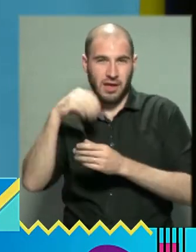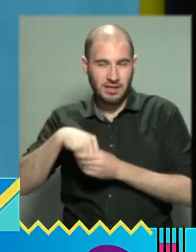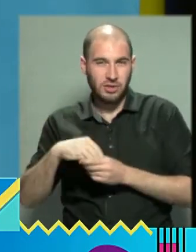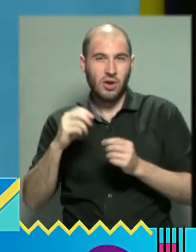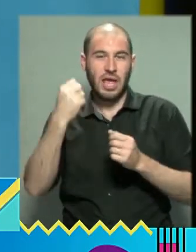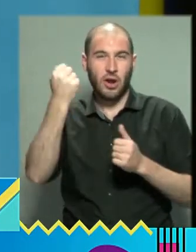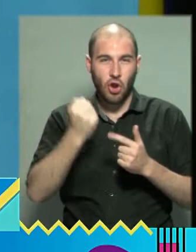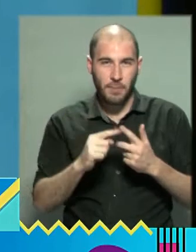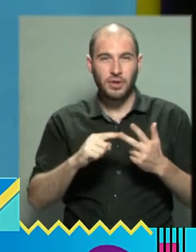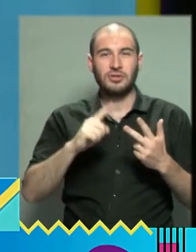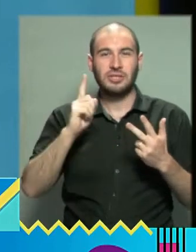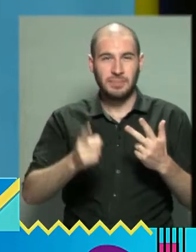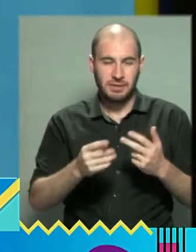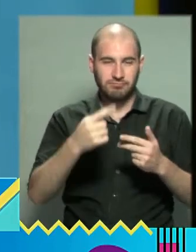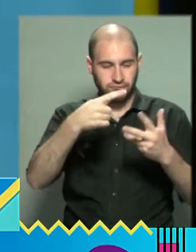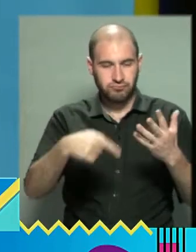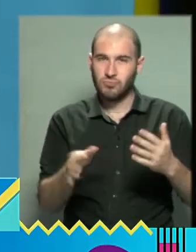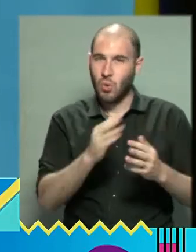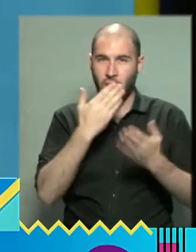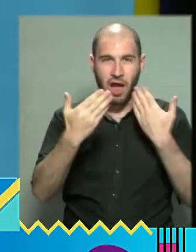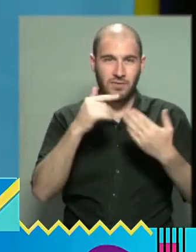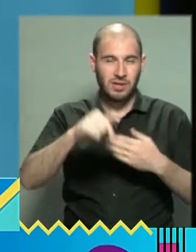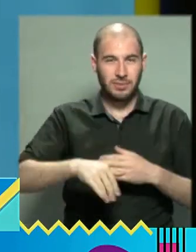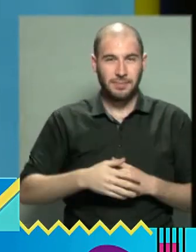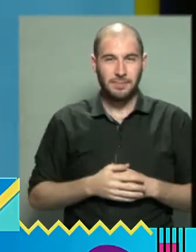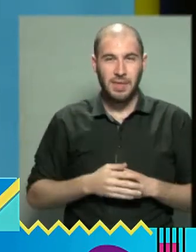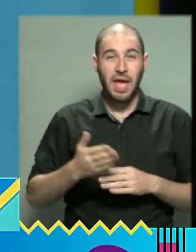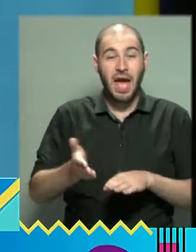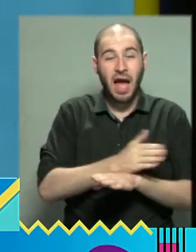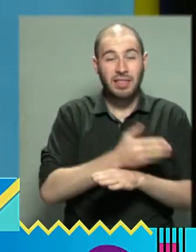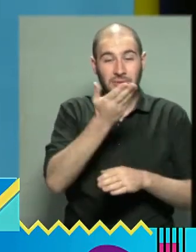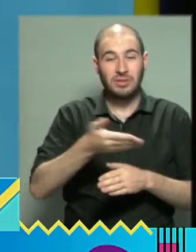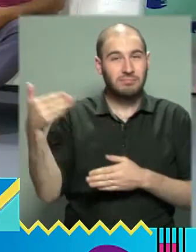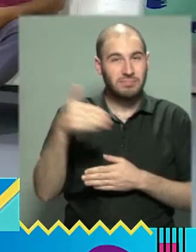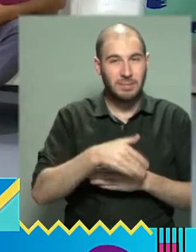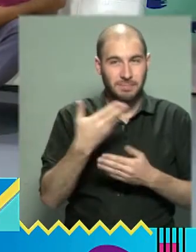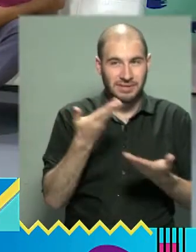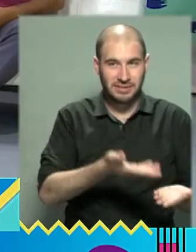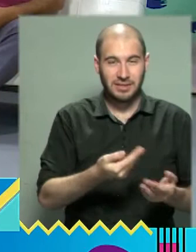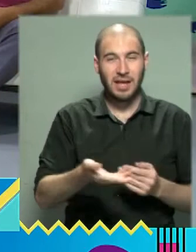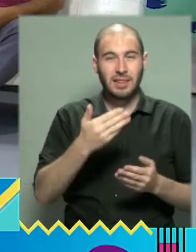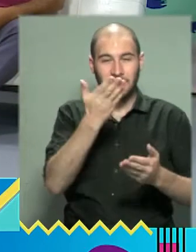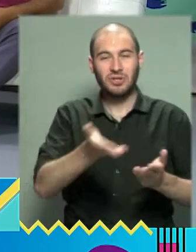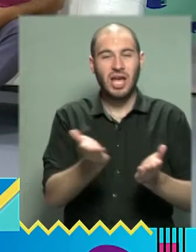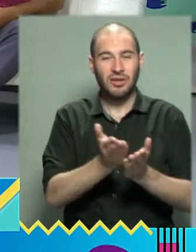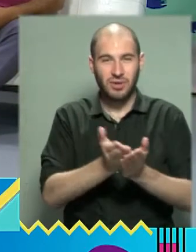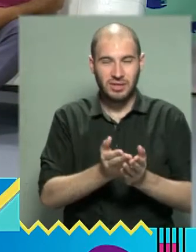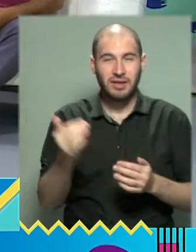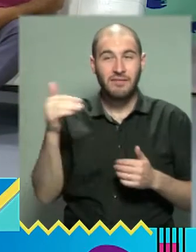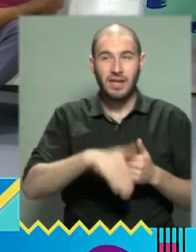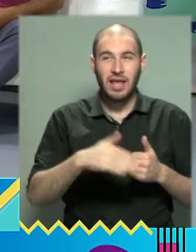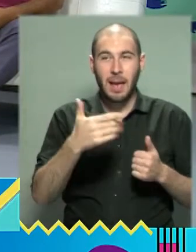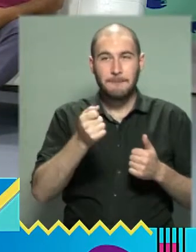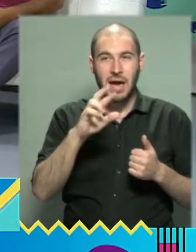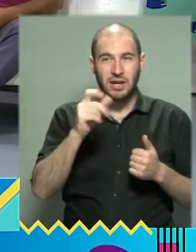lo económico. Todo eso vamos a estar planteando ahora. Antes voy a presentar a los protagonistas del día, que decíamos son estudiantes. Está con nosotros